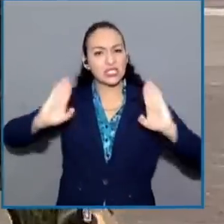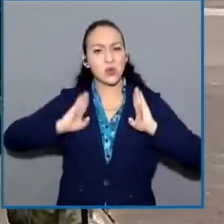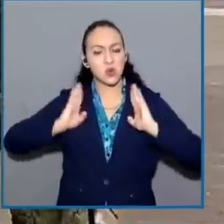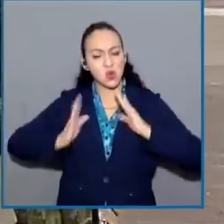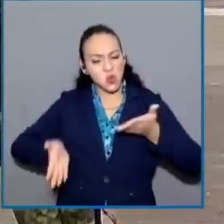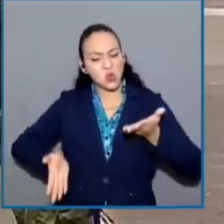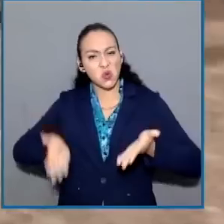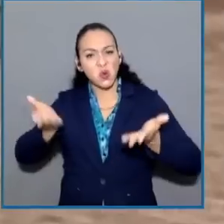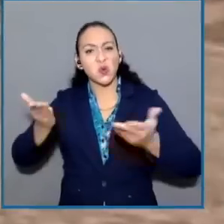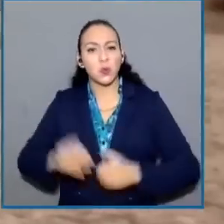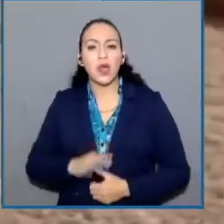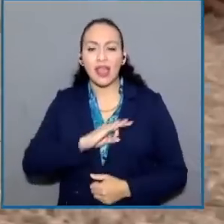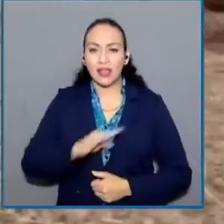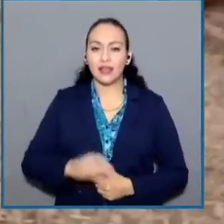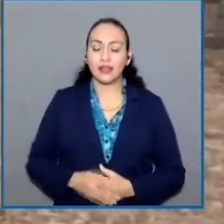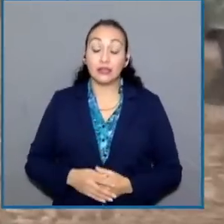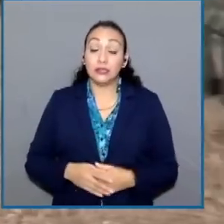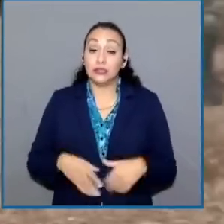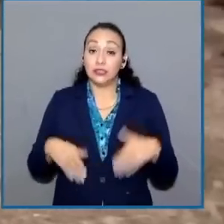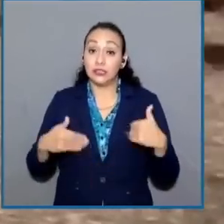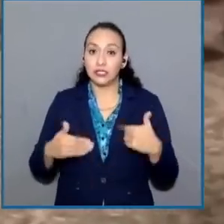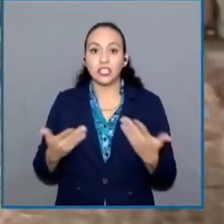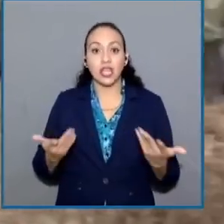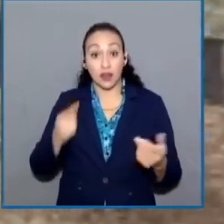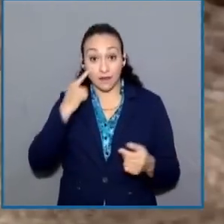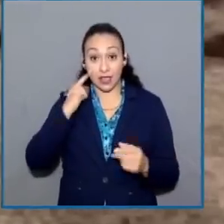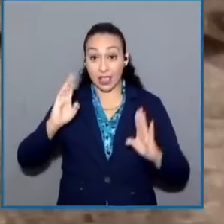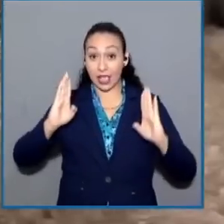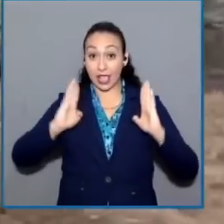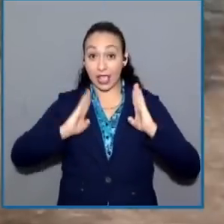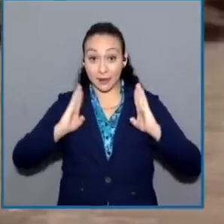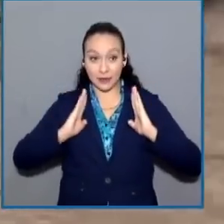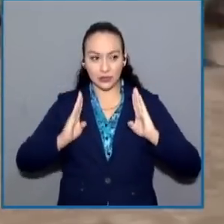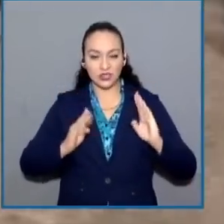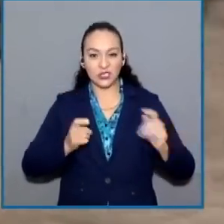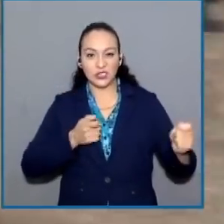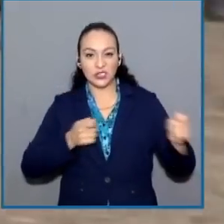Armadas, quienes desplazaron a empresarios asumiendo el control de obras en las